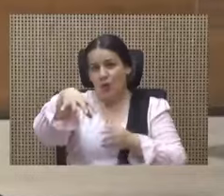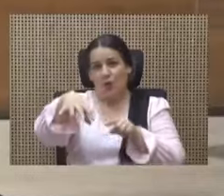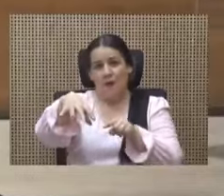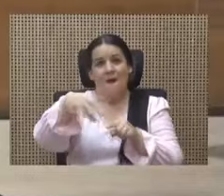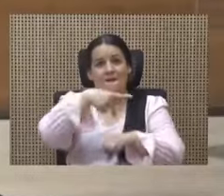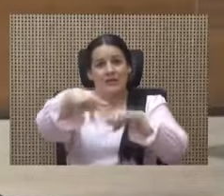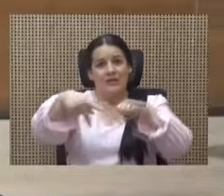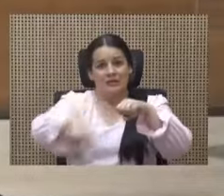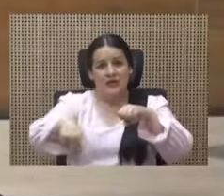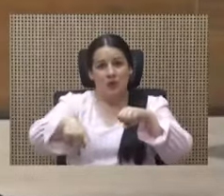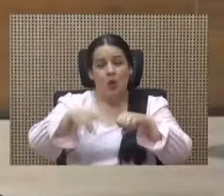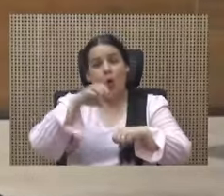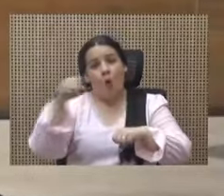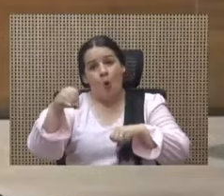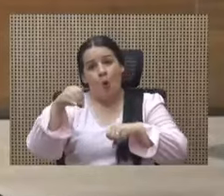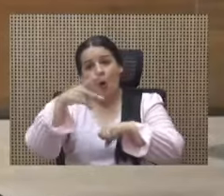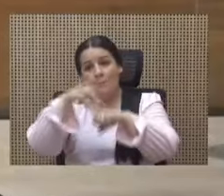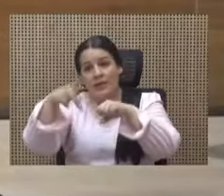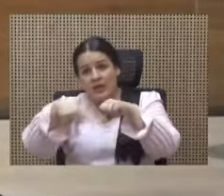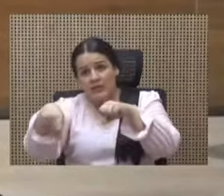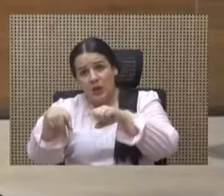el cantón de Pérez Zeledón vaya a usted?